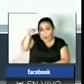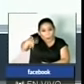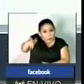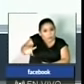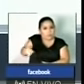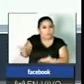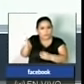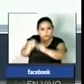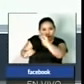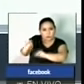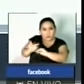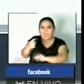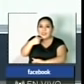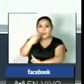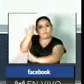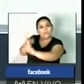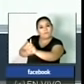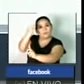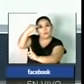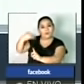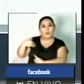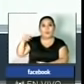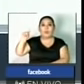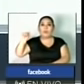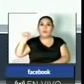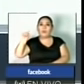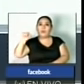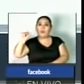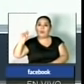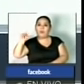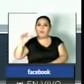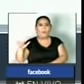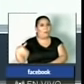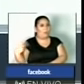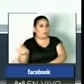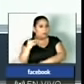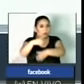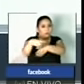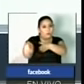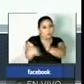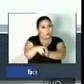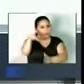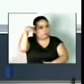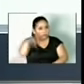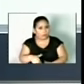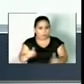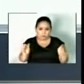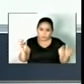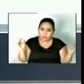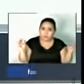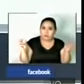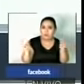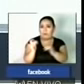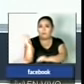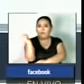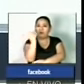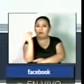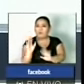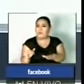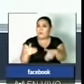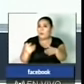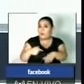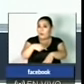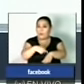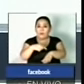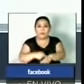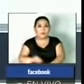desarrollo a cargo de nuestra compañera Tatiana Funes. Hoy fueron convocados los diputados a una sesión plenaria extraordinaria. La convocatoria estaba para